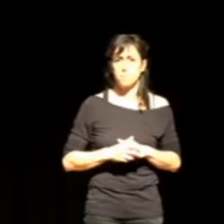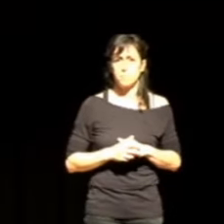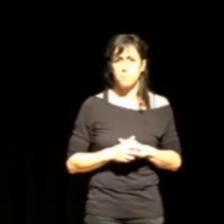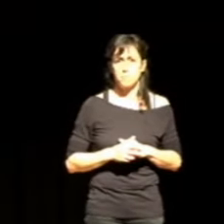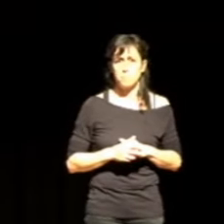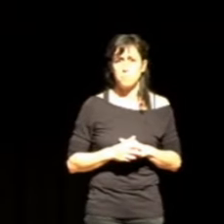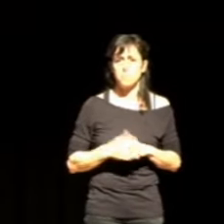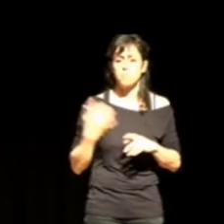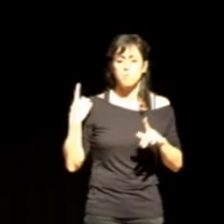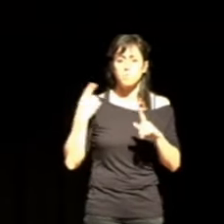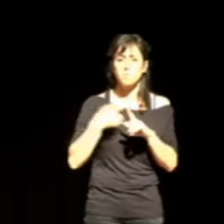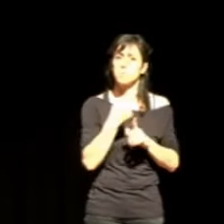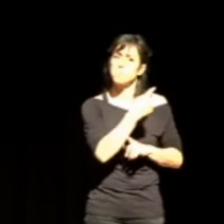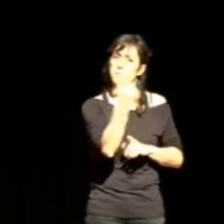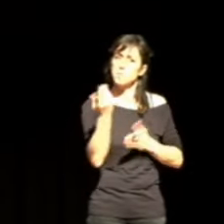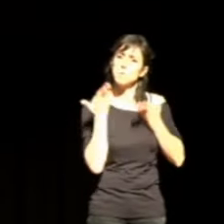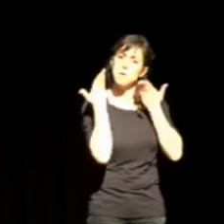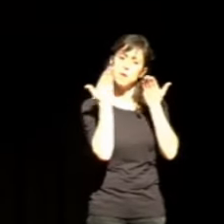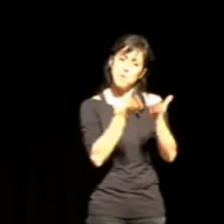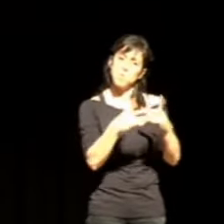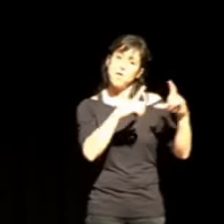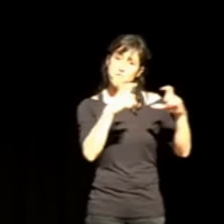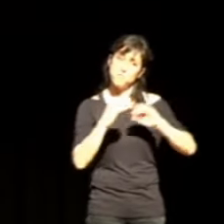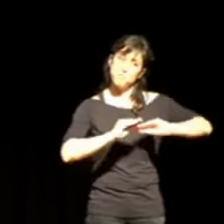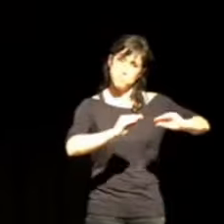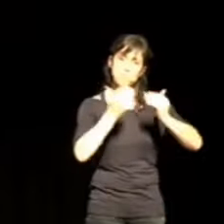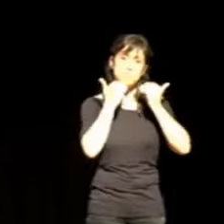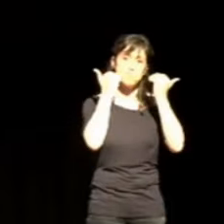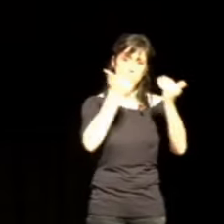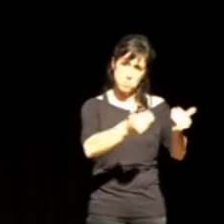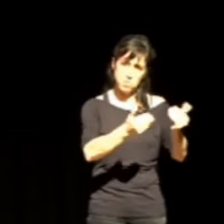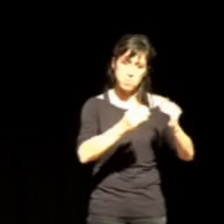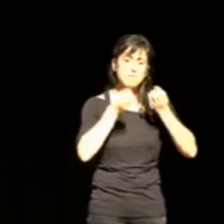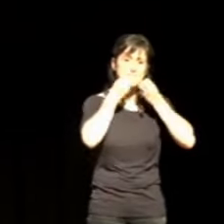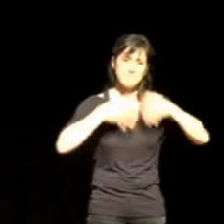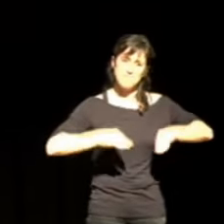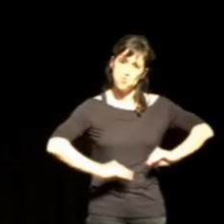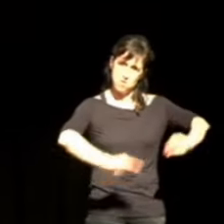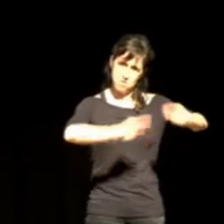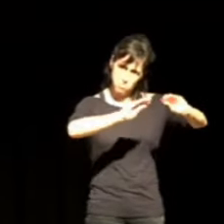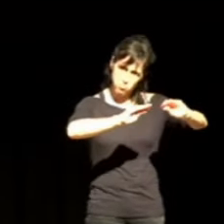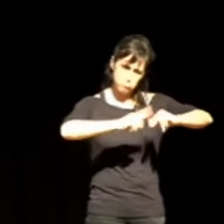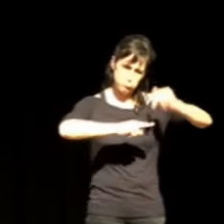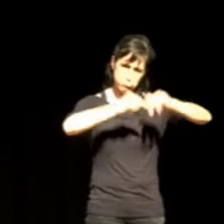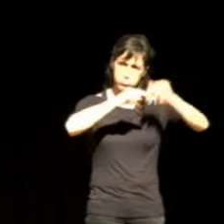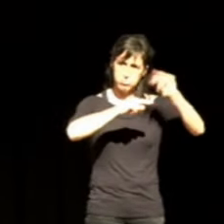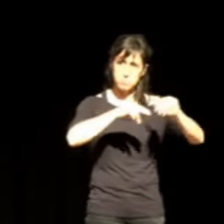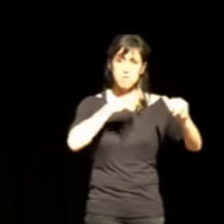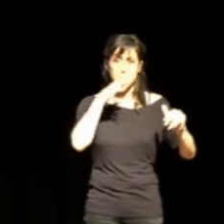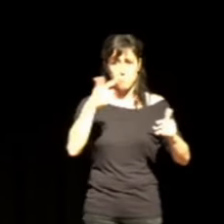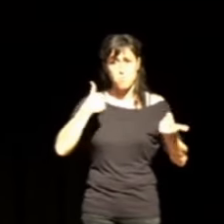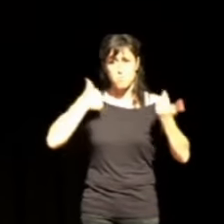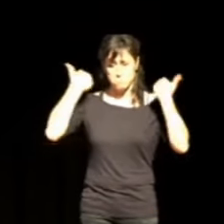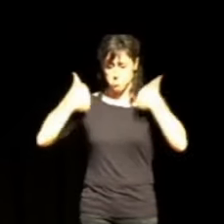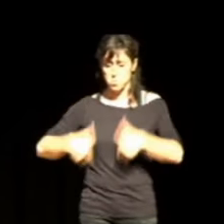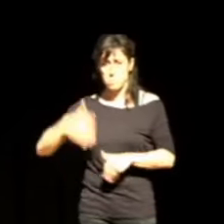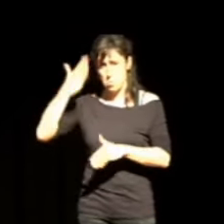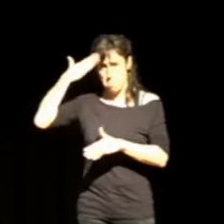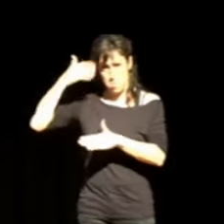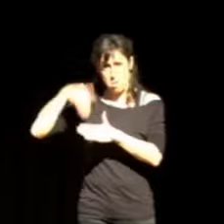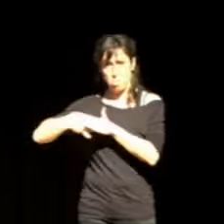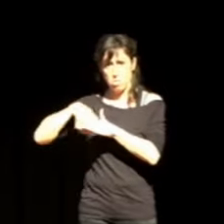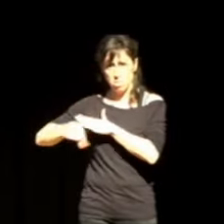recuperando su historia de vida a través de sus fotos. Porque así como el cuerpo tiene memoria de nuestra historia, las